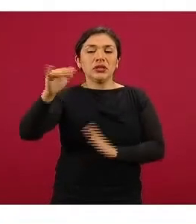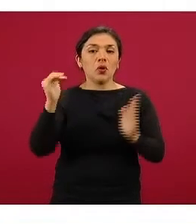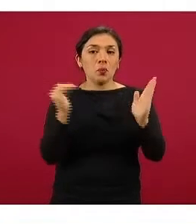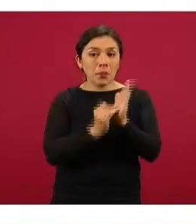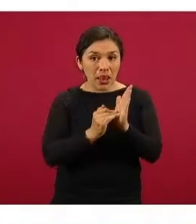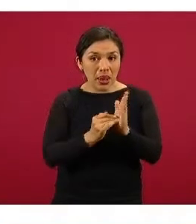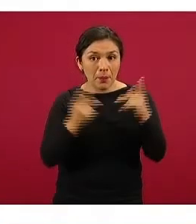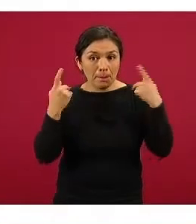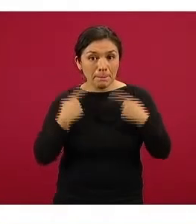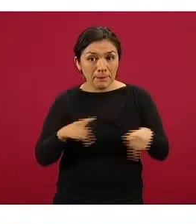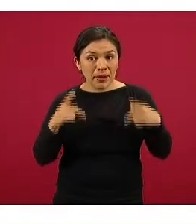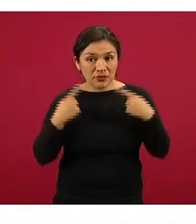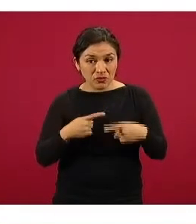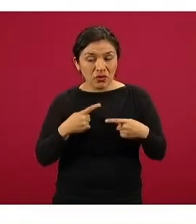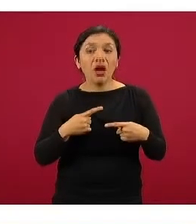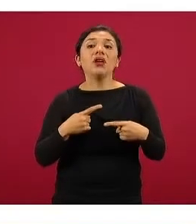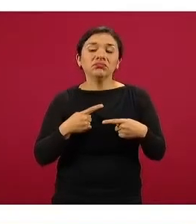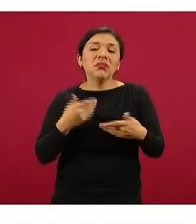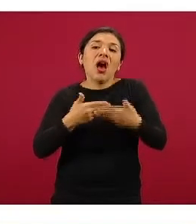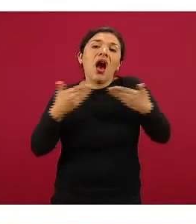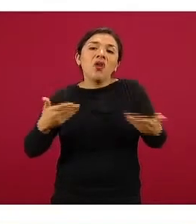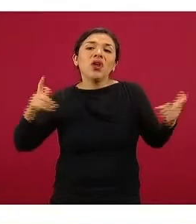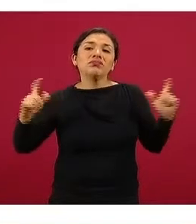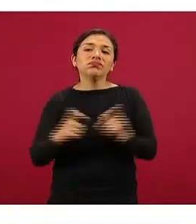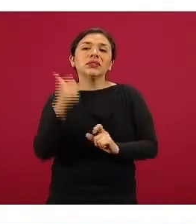19.635.000 la tendremos de